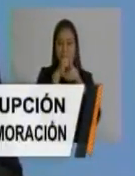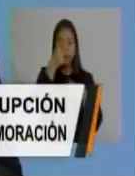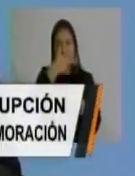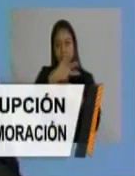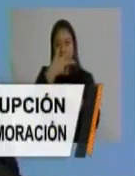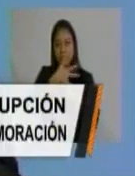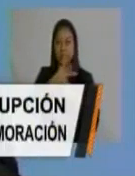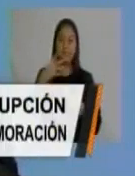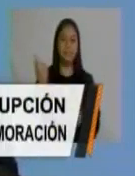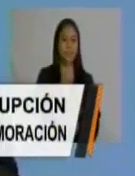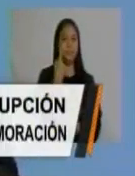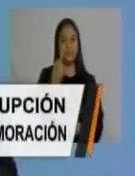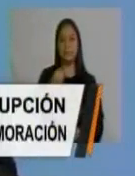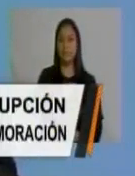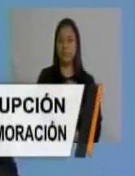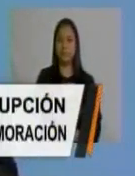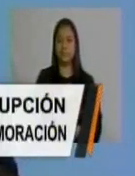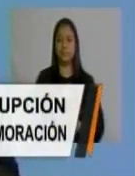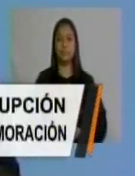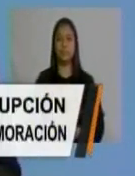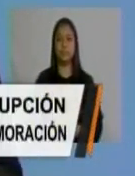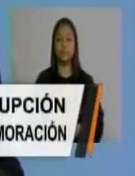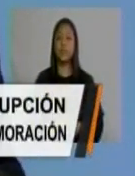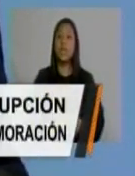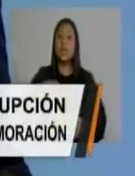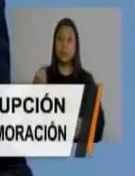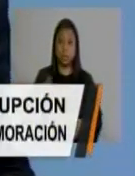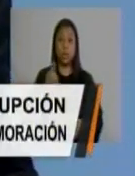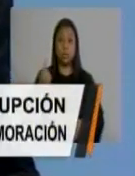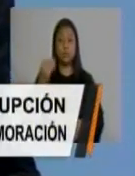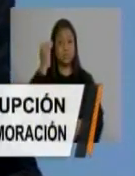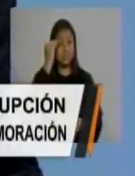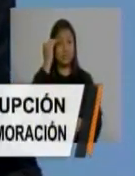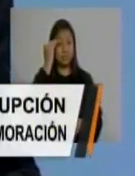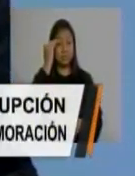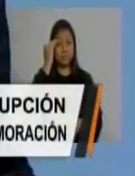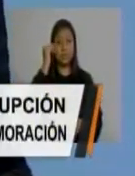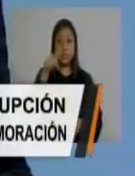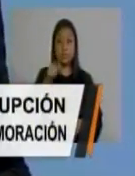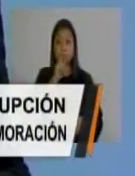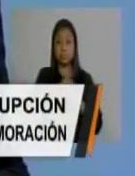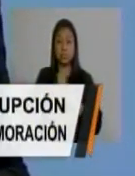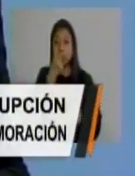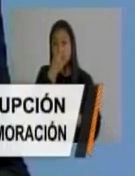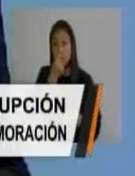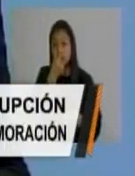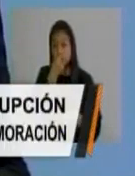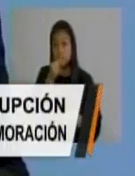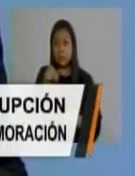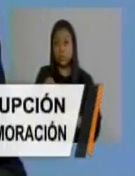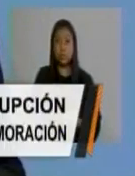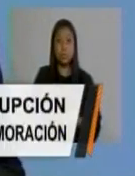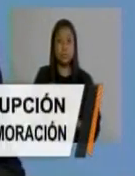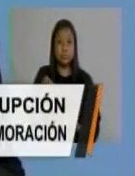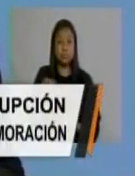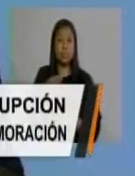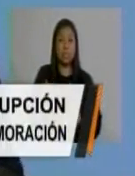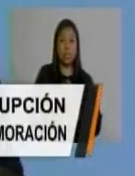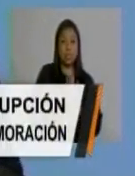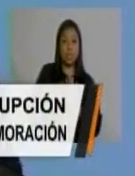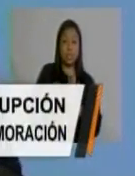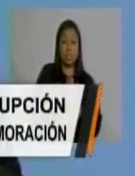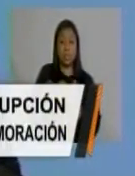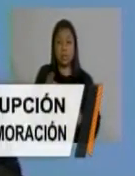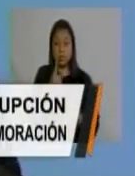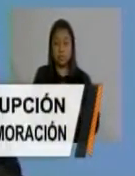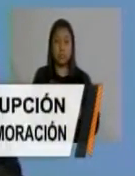Guatemala que todos queremos. Todos estamos conscientes que la corrupción en un país afecta las